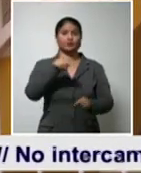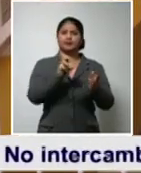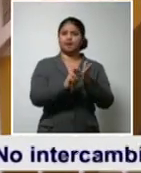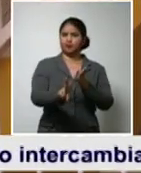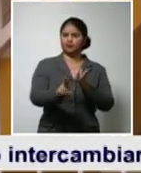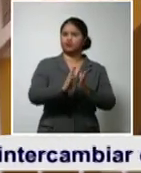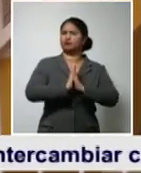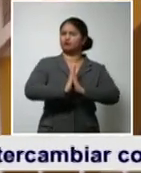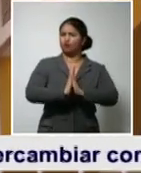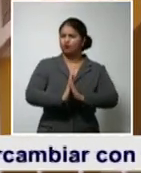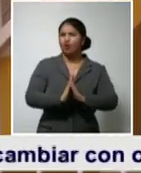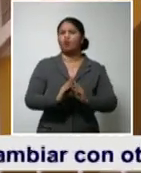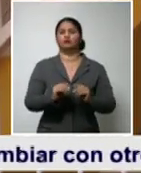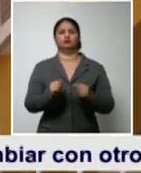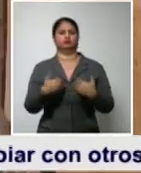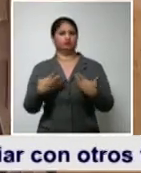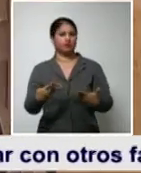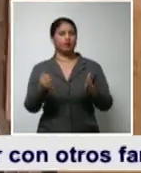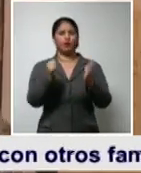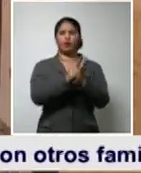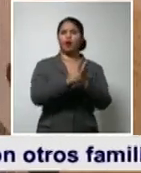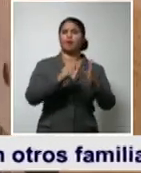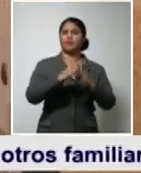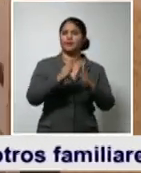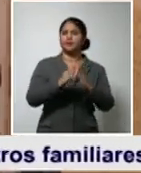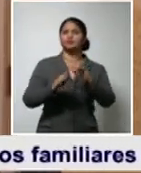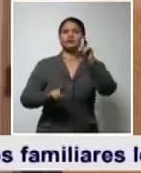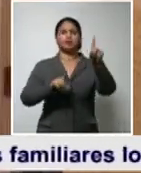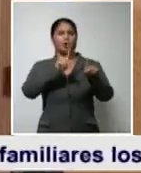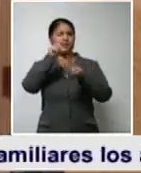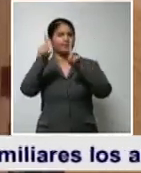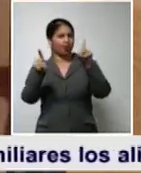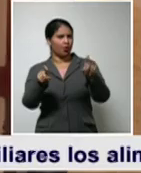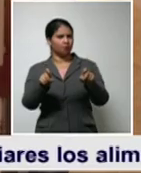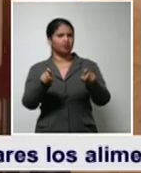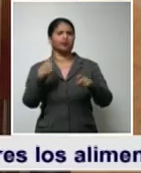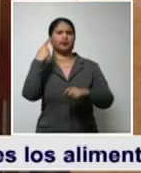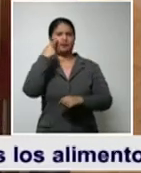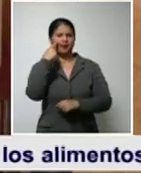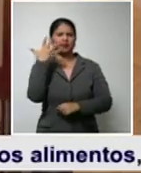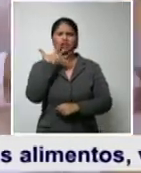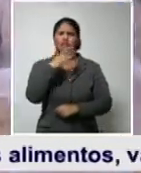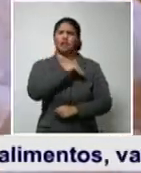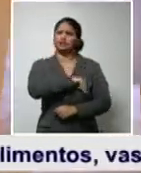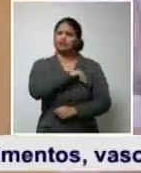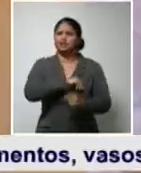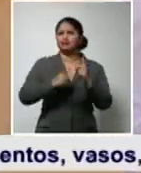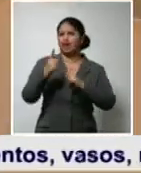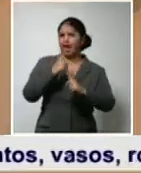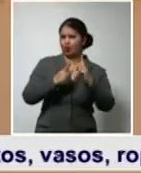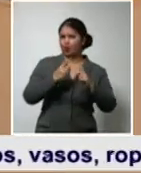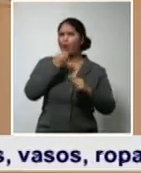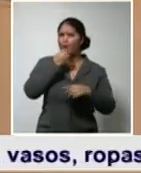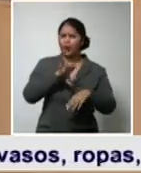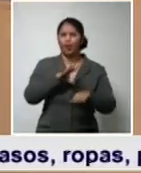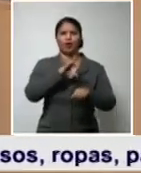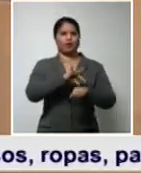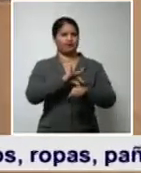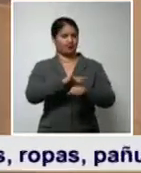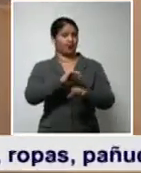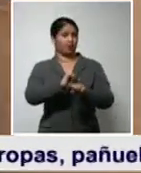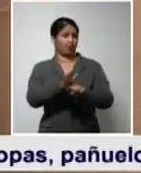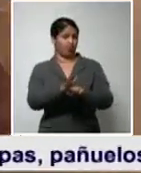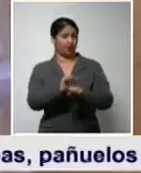insisten en elevar la calidad de las pesquisas para poder detectar los casos sospechosos. Todos los